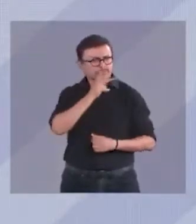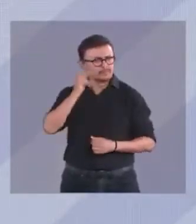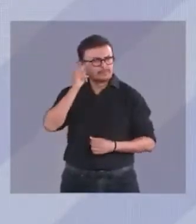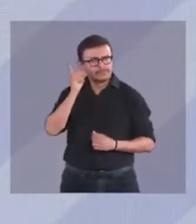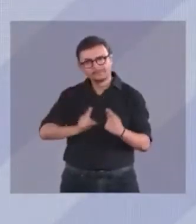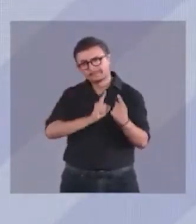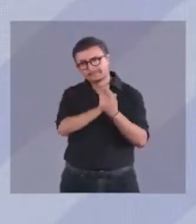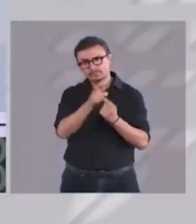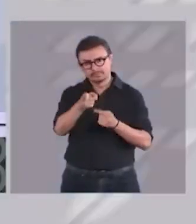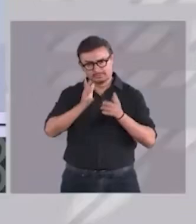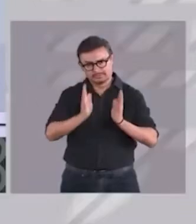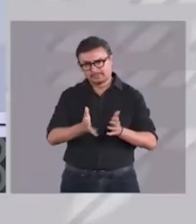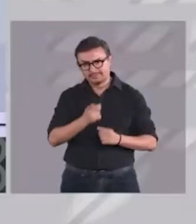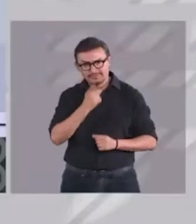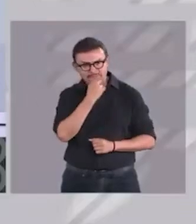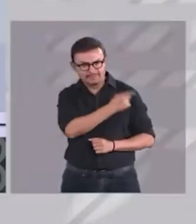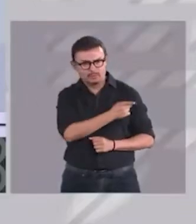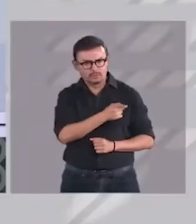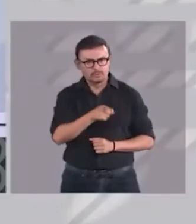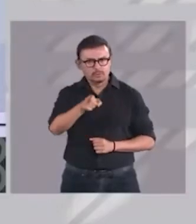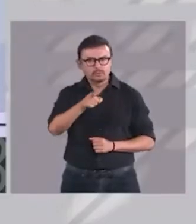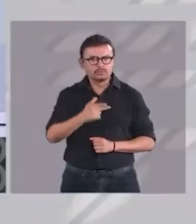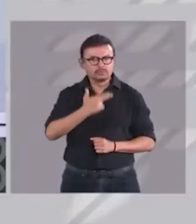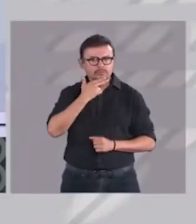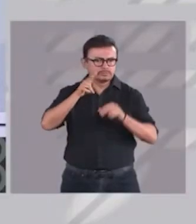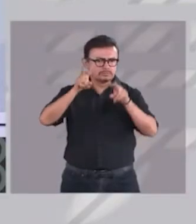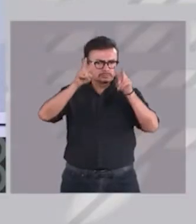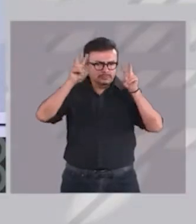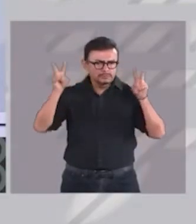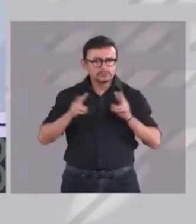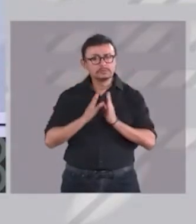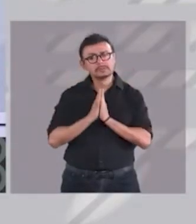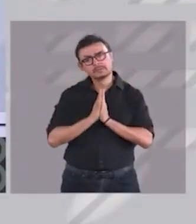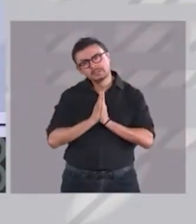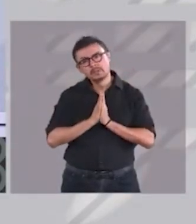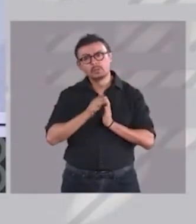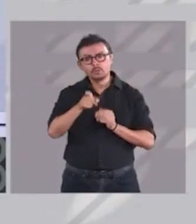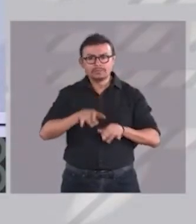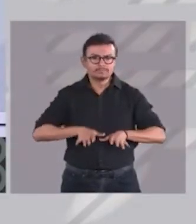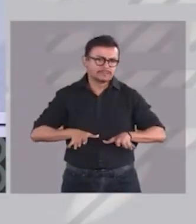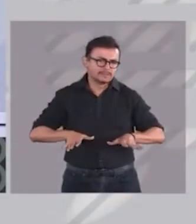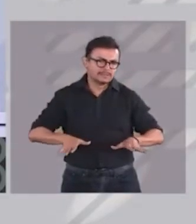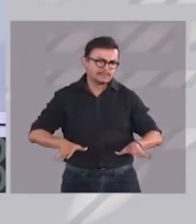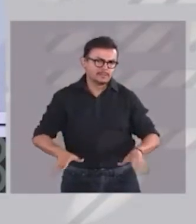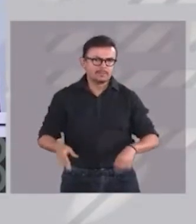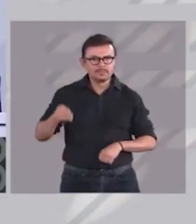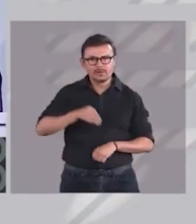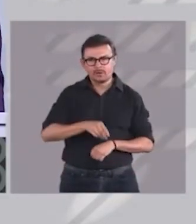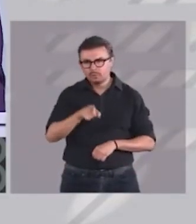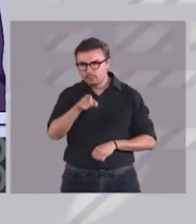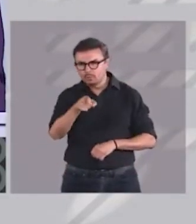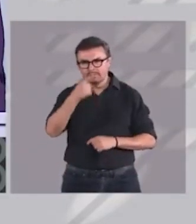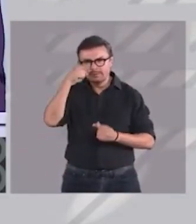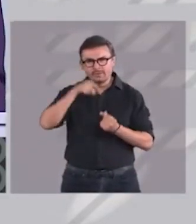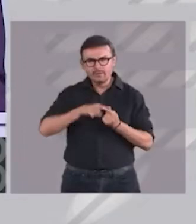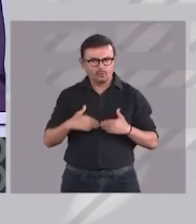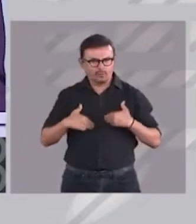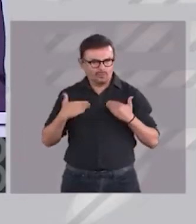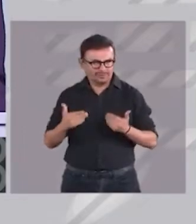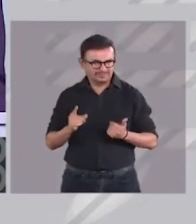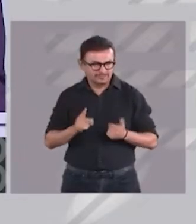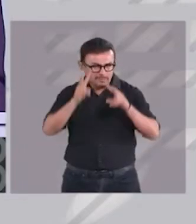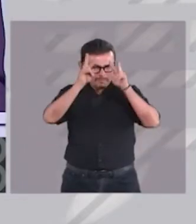cómo usaste la Virgen de Guadalupe en una falda a pesar de que no crees en ella ni en Dios?